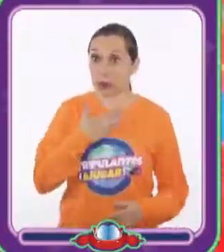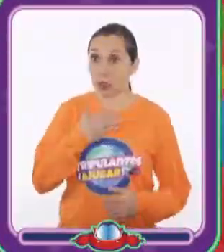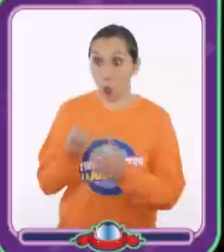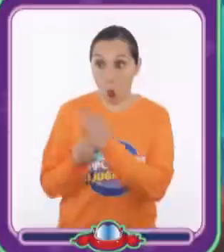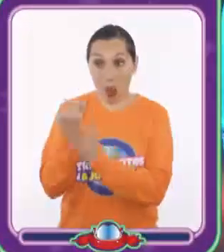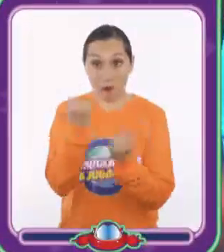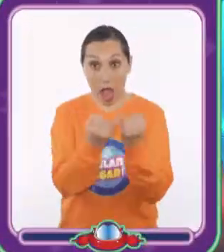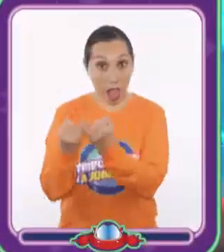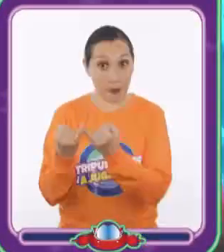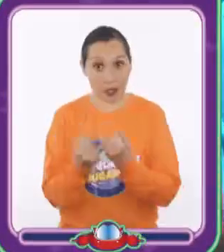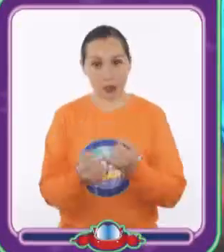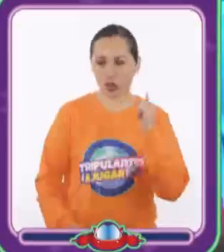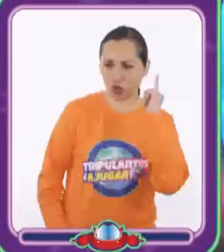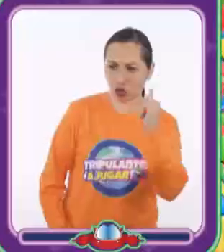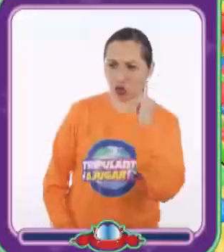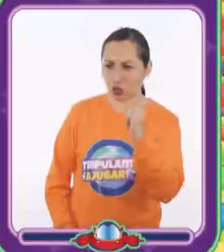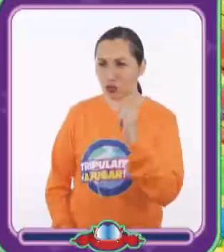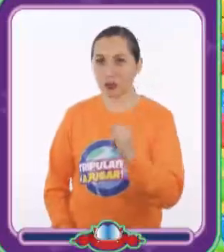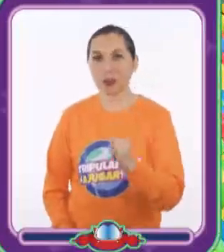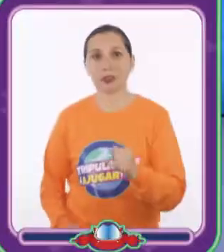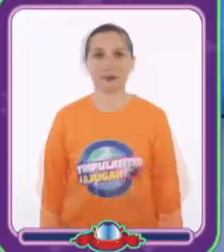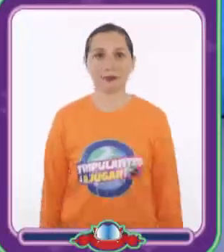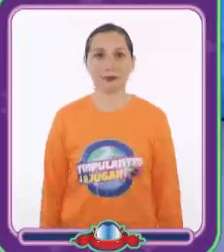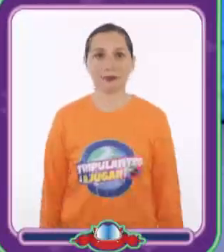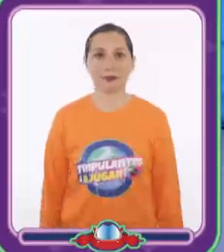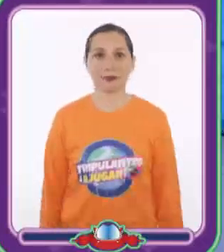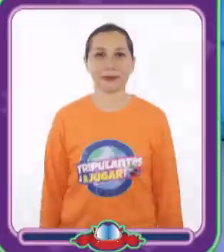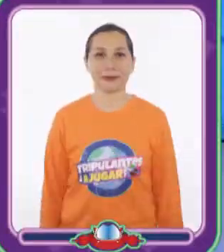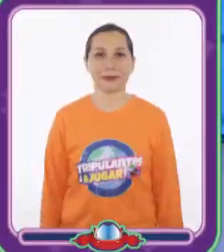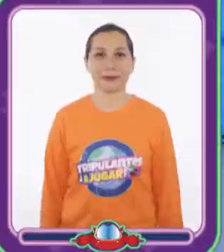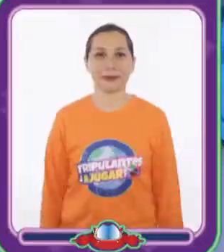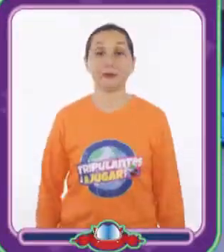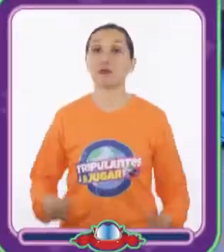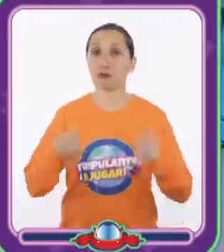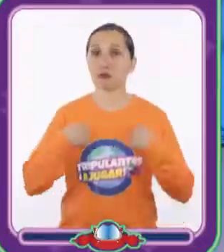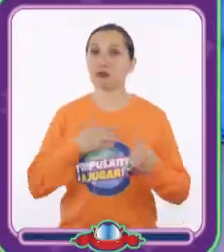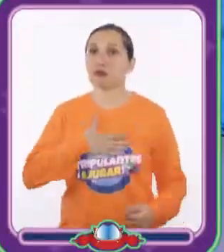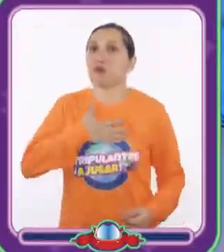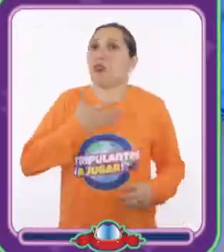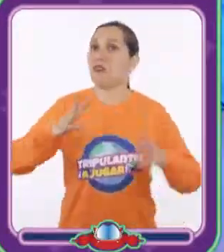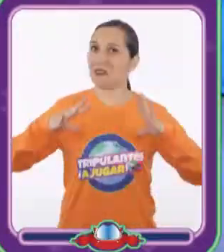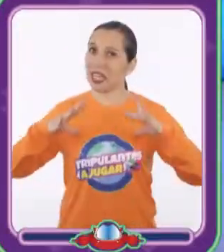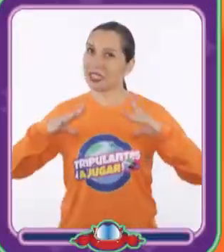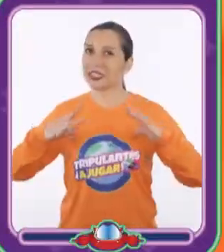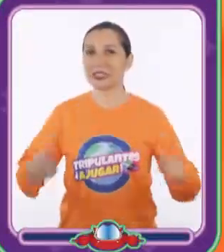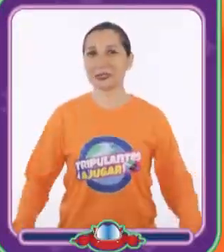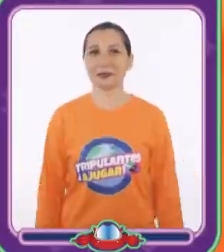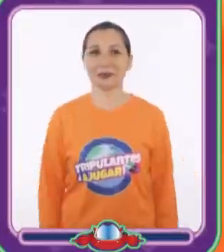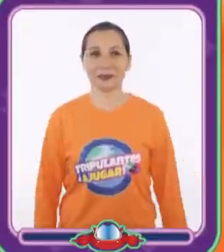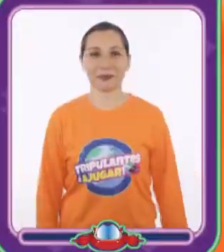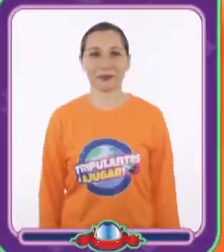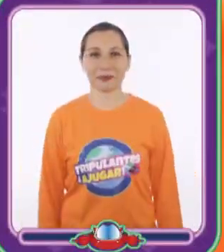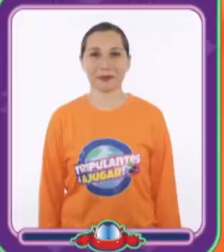¿Sienten que hicieron nuevos amigos? ¡Sí! Estaba feliz.